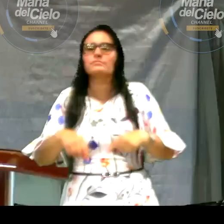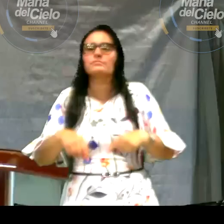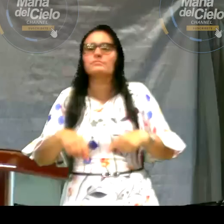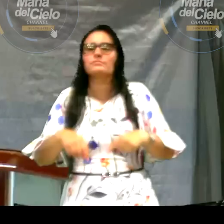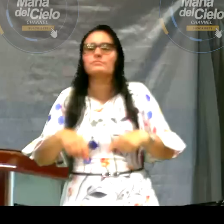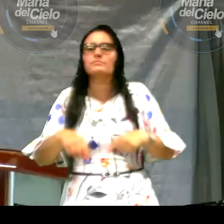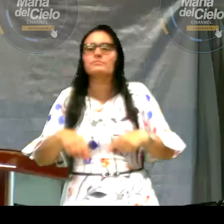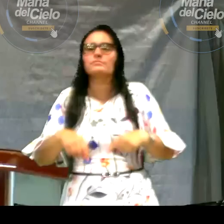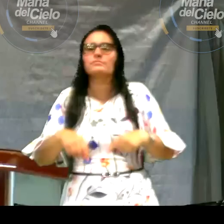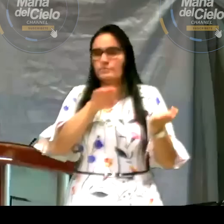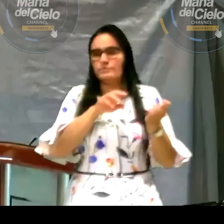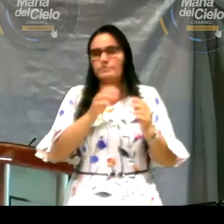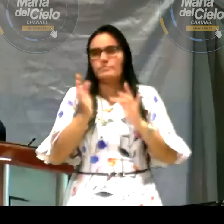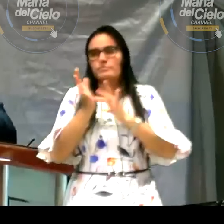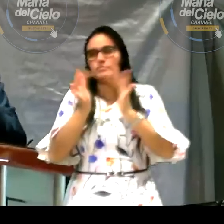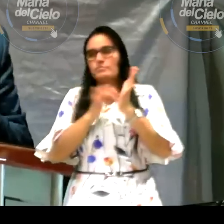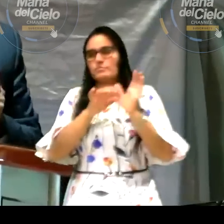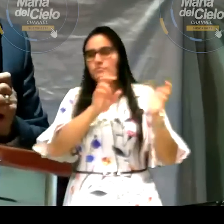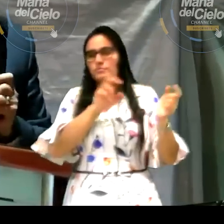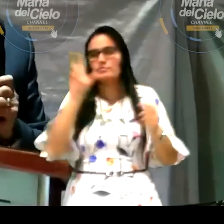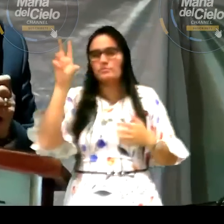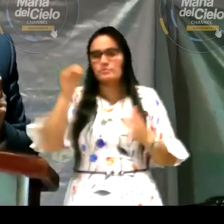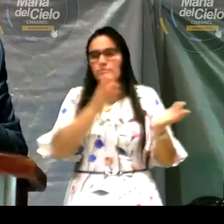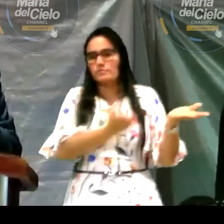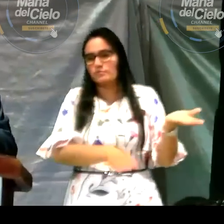Se murió y no vino al velorio, peor.